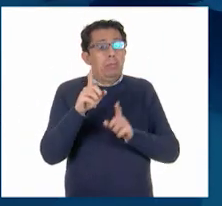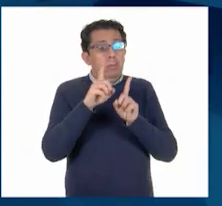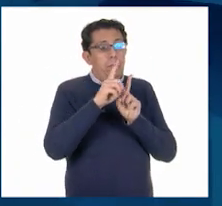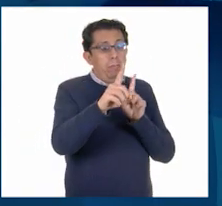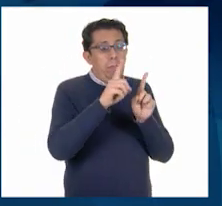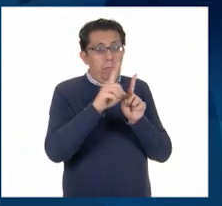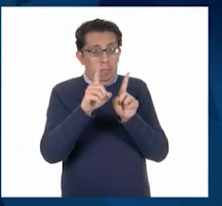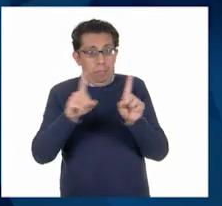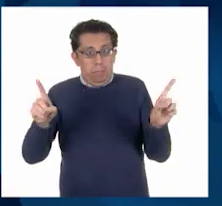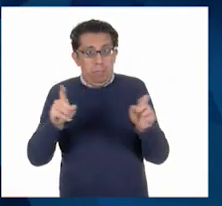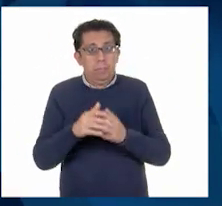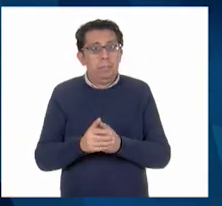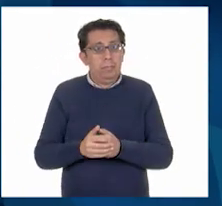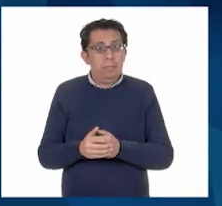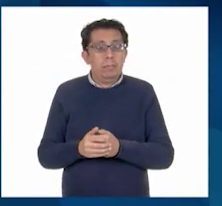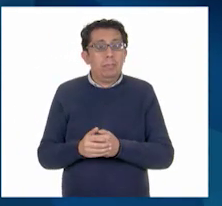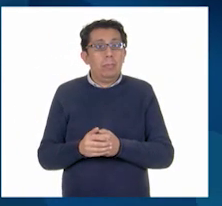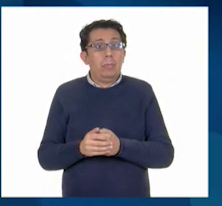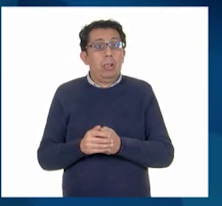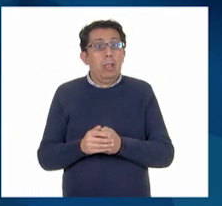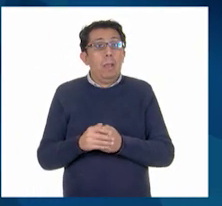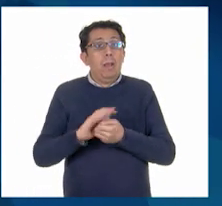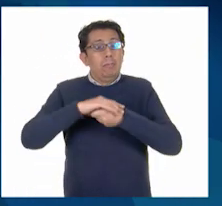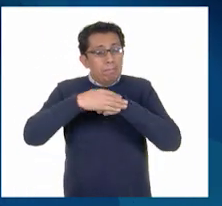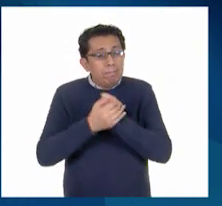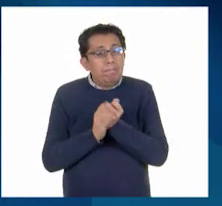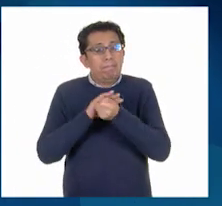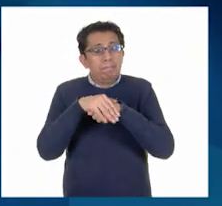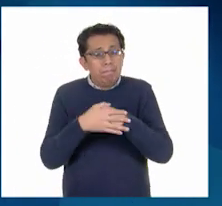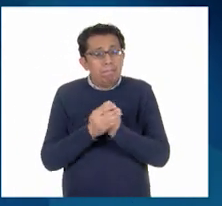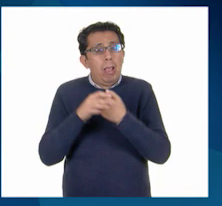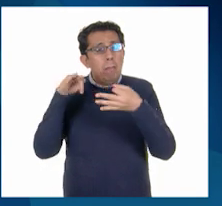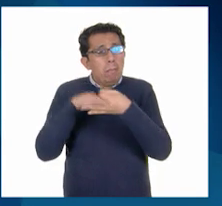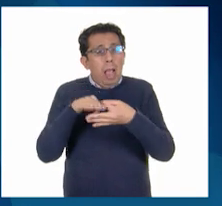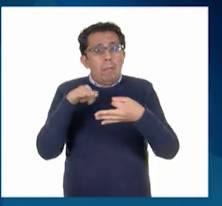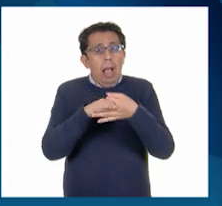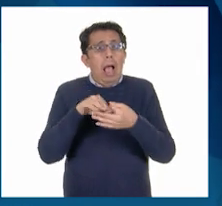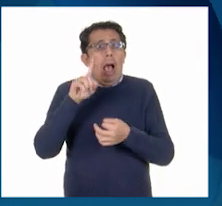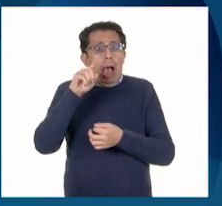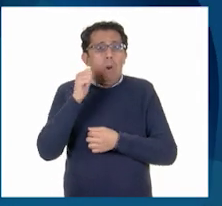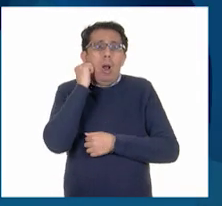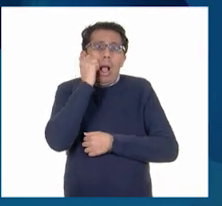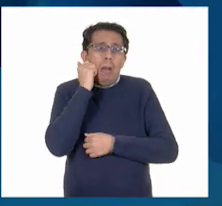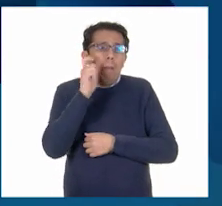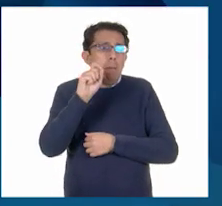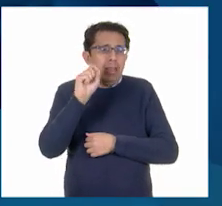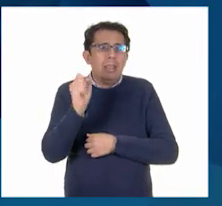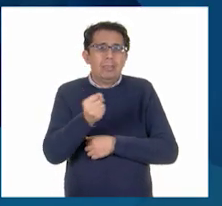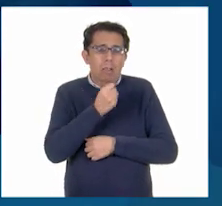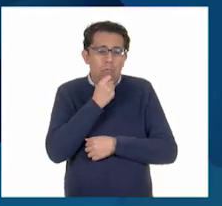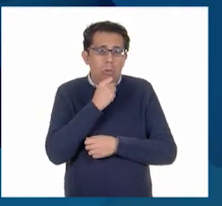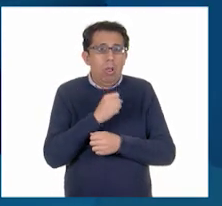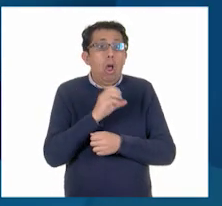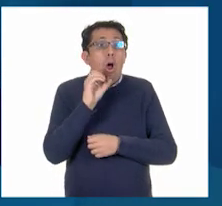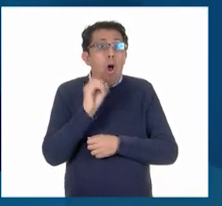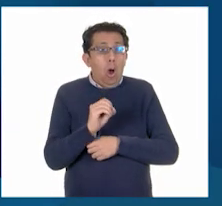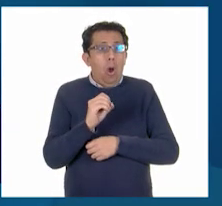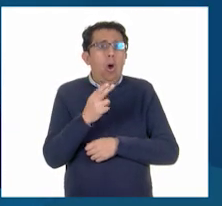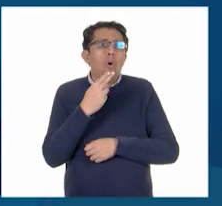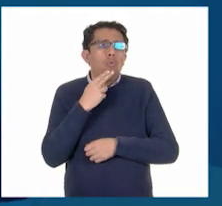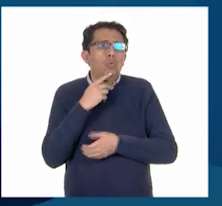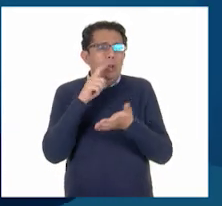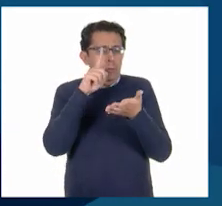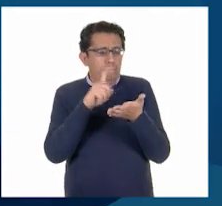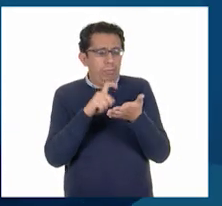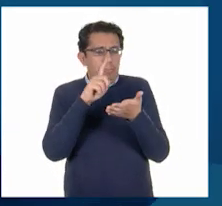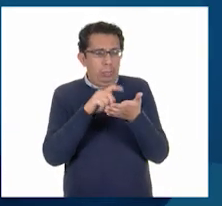distancia. Lávate las manos muy seguido con agua y jabón por lo menos durante 20 segundos. O aplica